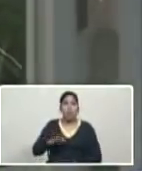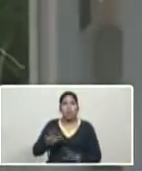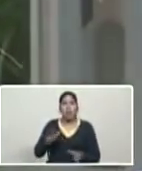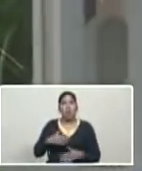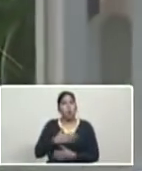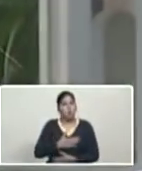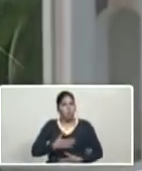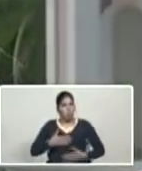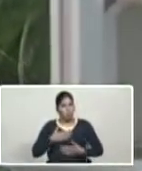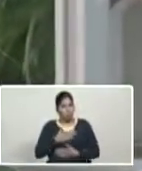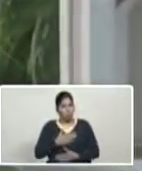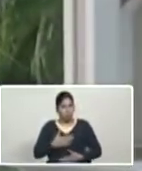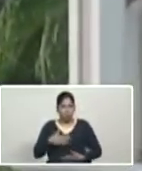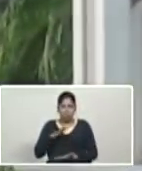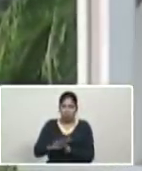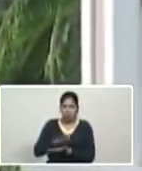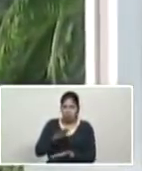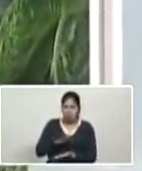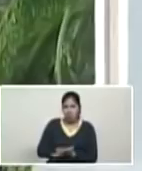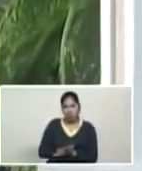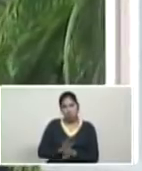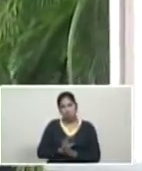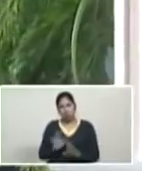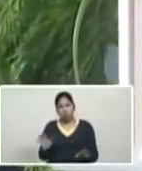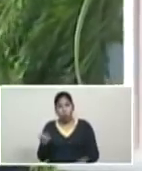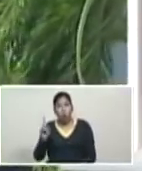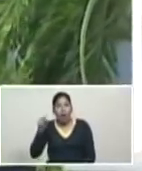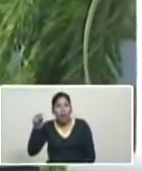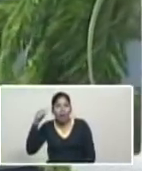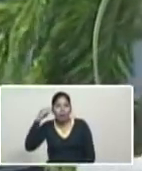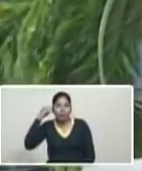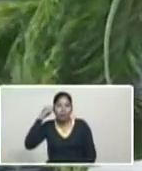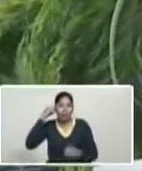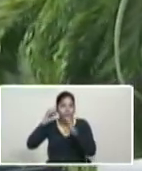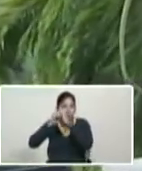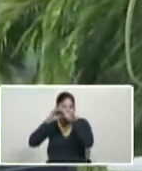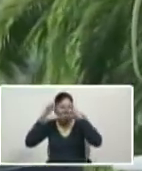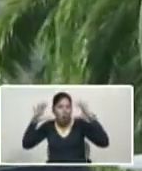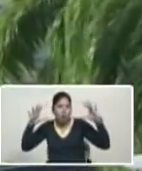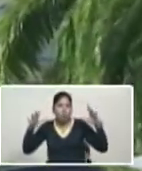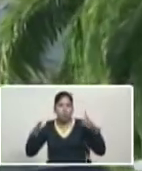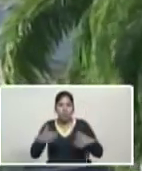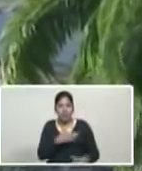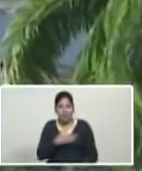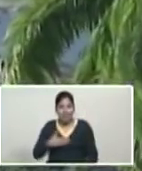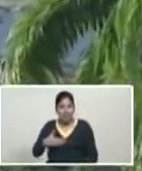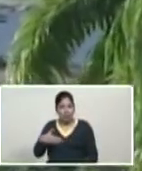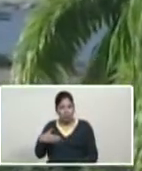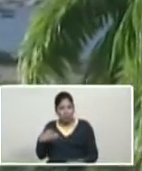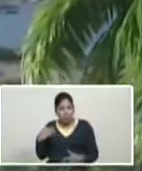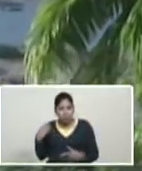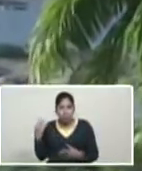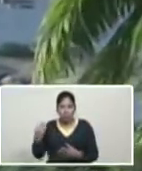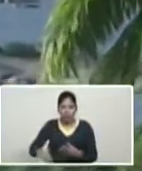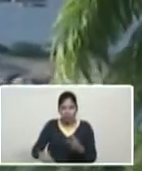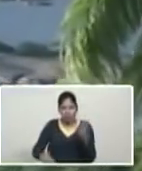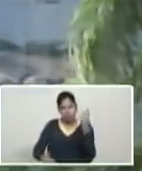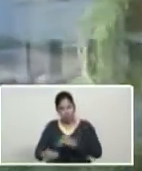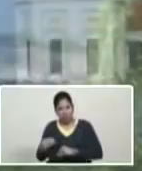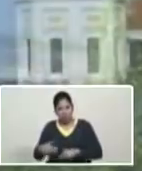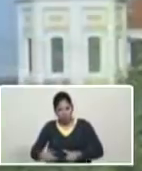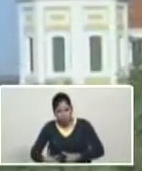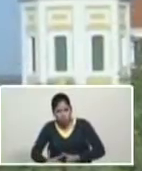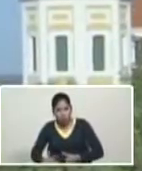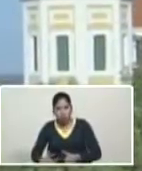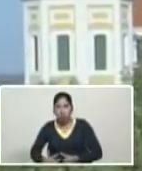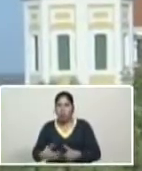comodidad. Bolívar pensó en grande, pensó en futuro, pensó en siglos, pensó en